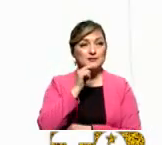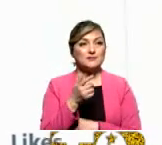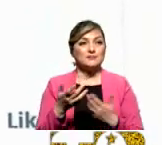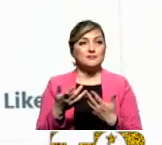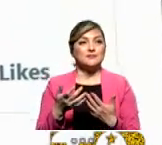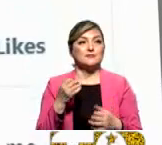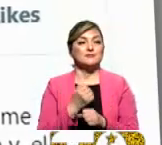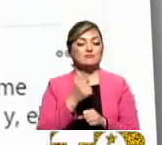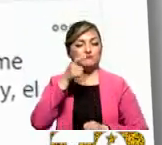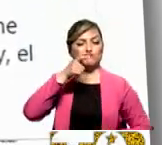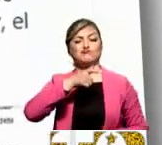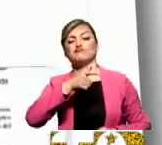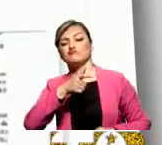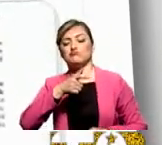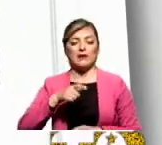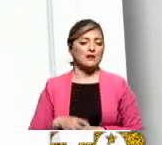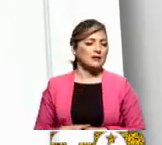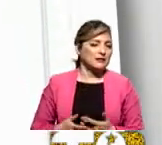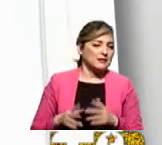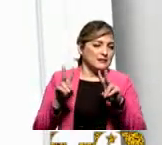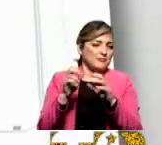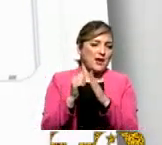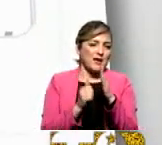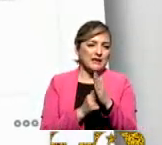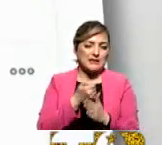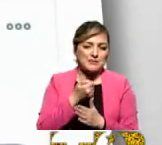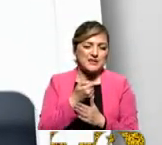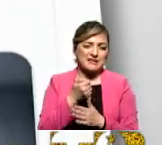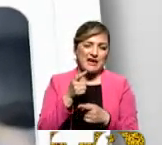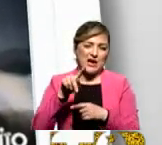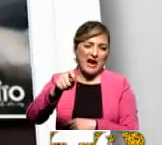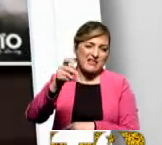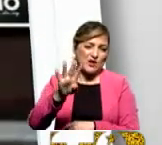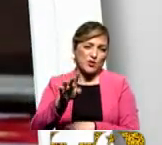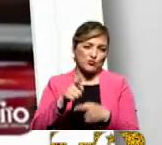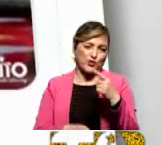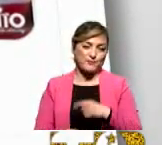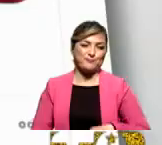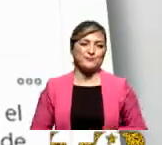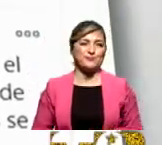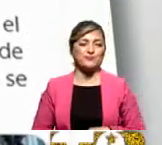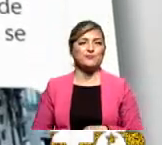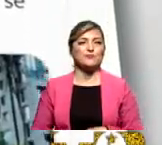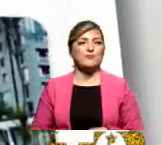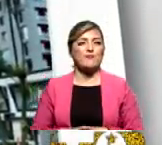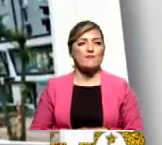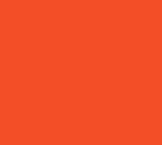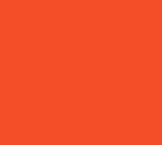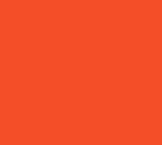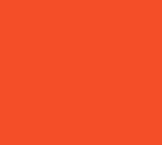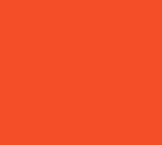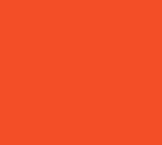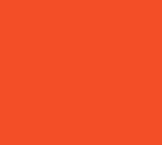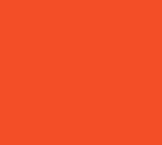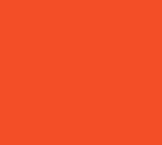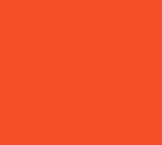se dedicará a fiscalizar, dijo que por temas de agenda no nos podía dar una entrevista. Helen Quiñones, 24 horas.